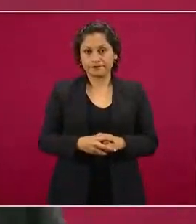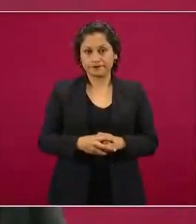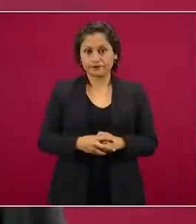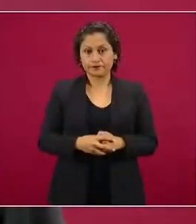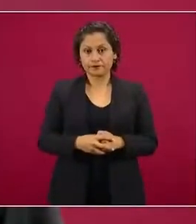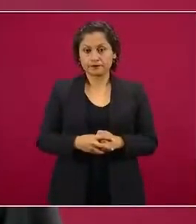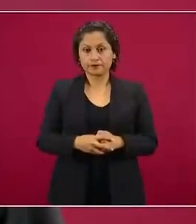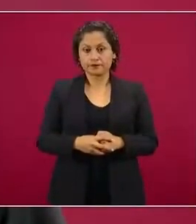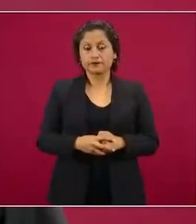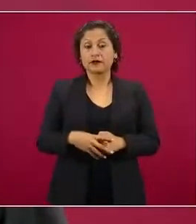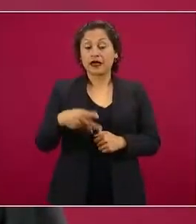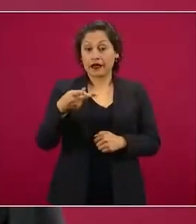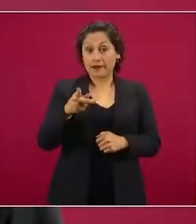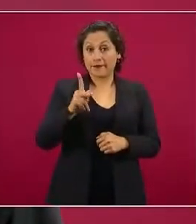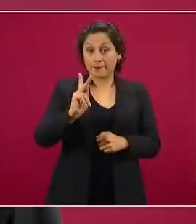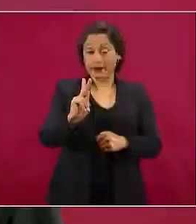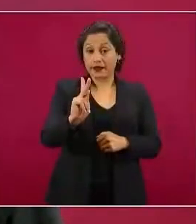Pero lo importante